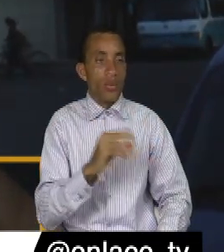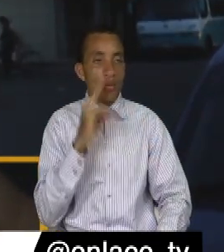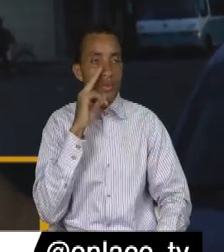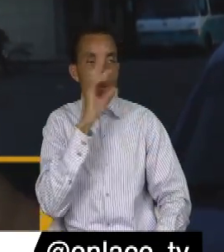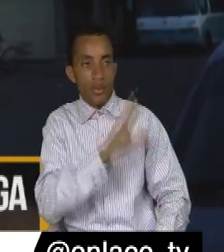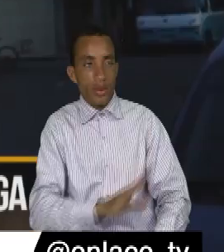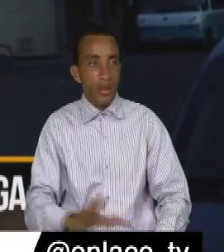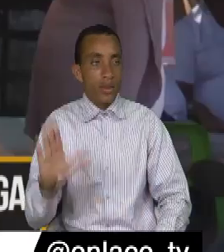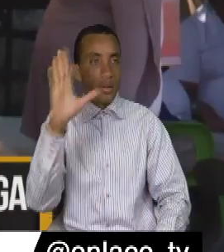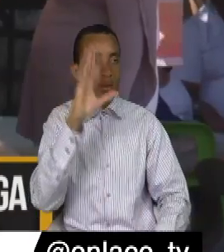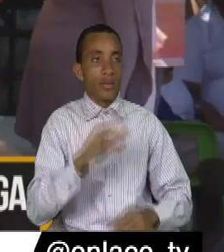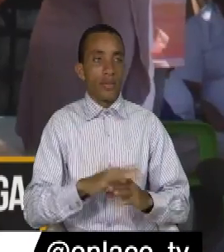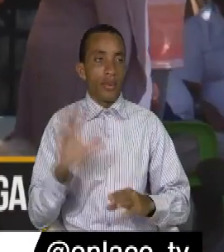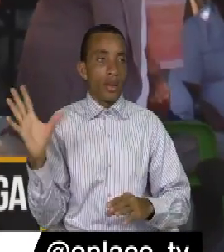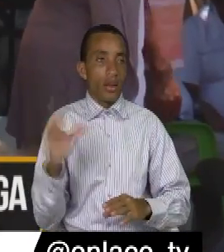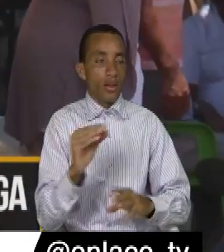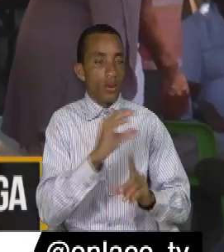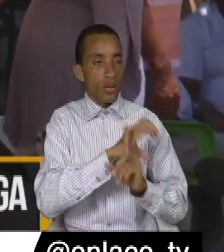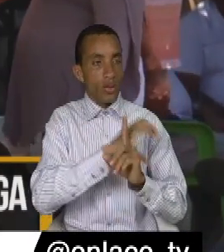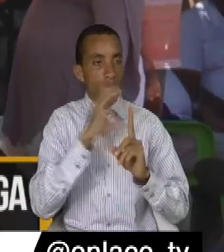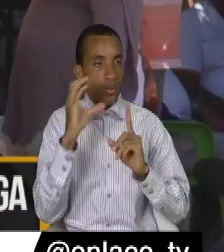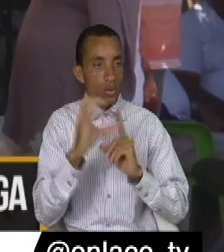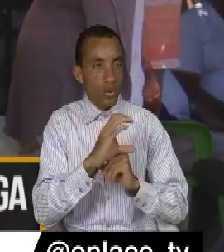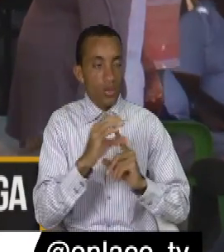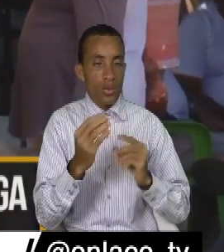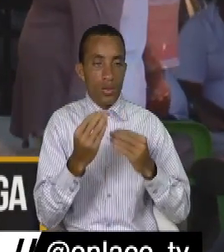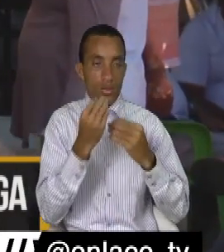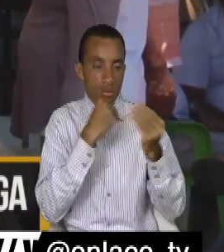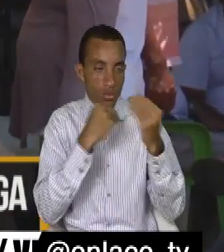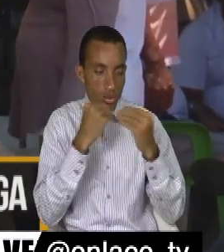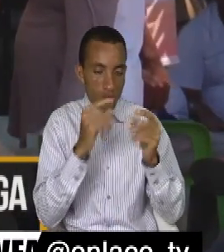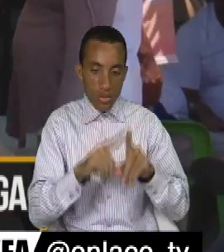buscar llevar todo lo que es la cultura barranqueña, la gastronomía,